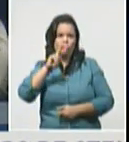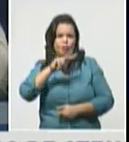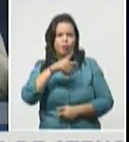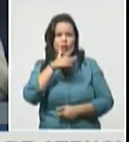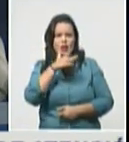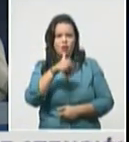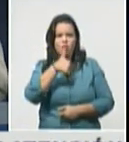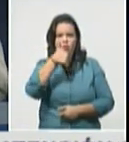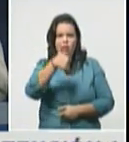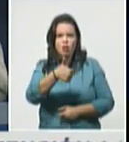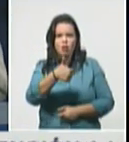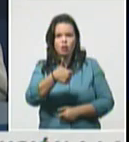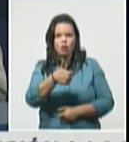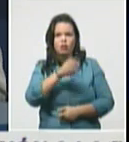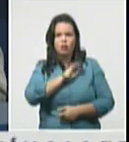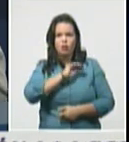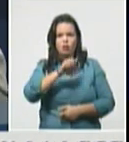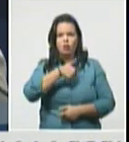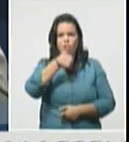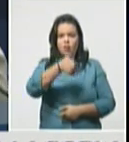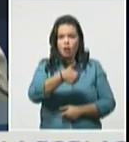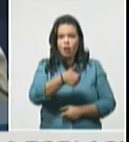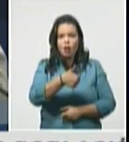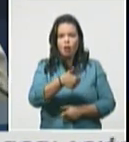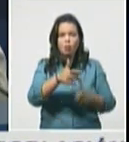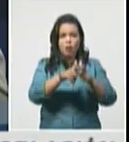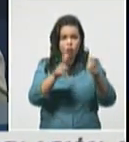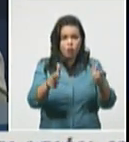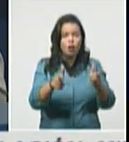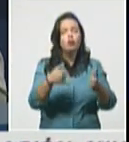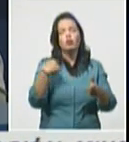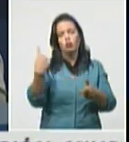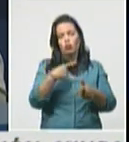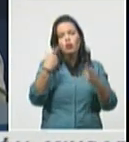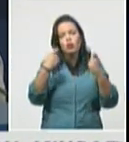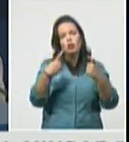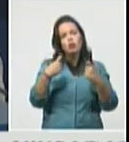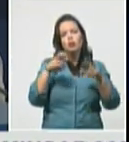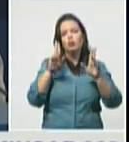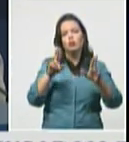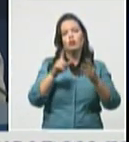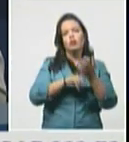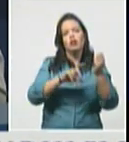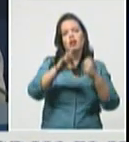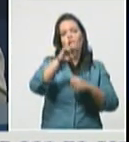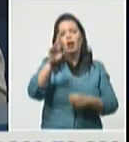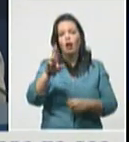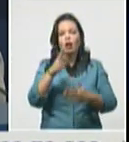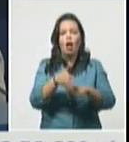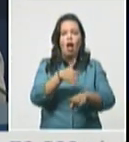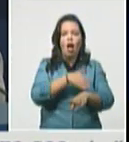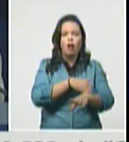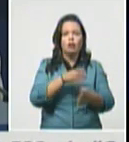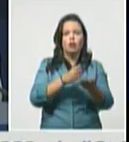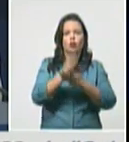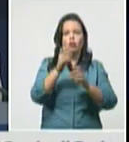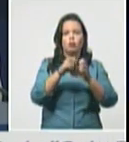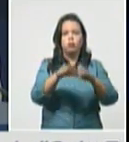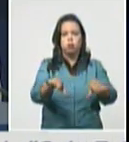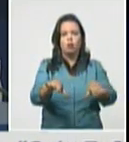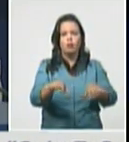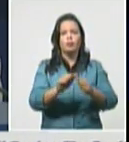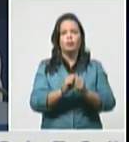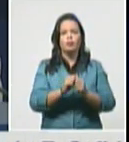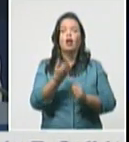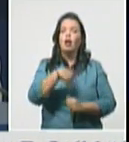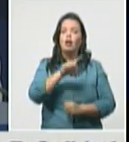pues poderlos detectar tempranamente antes de que se produzca la transmisión. Los dos casos diagnosticados en el día de